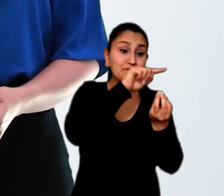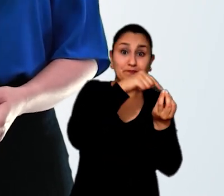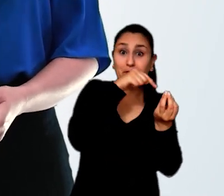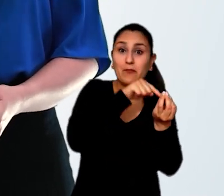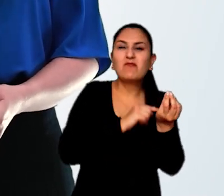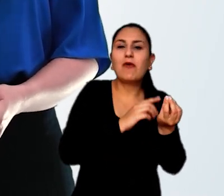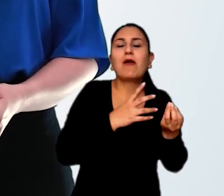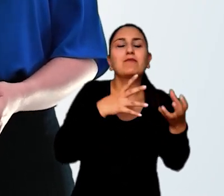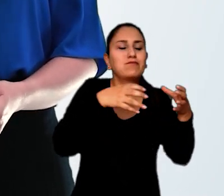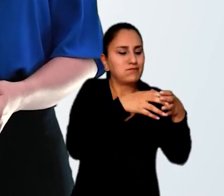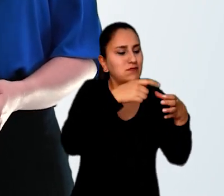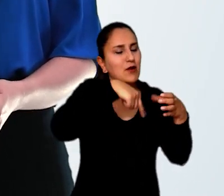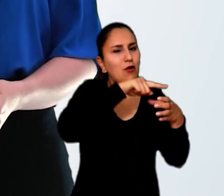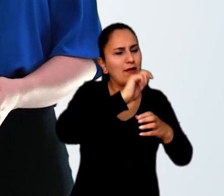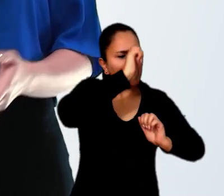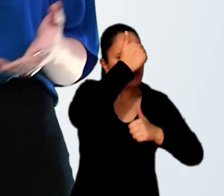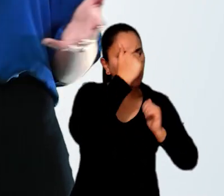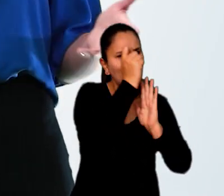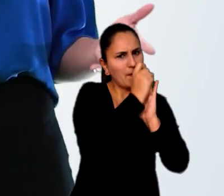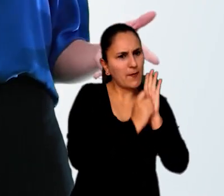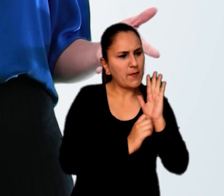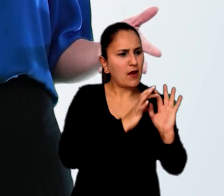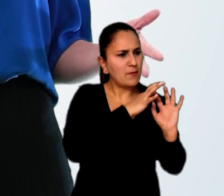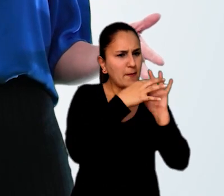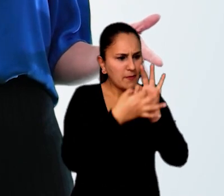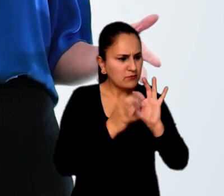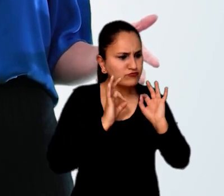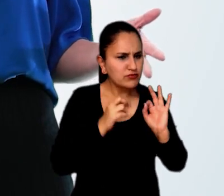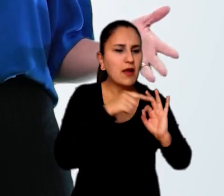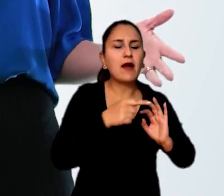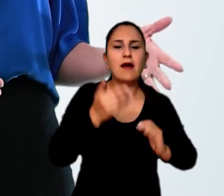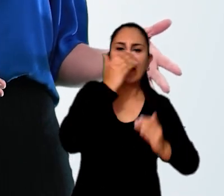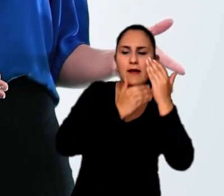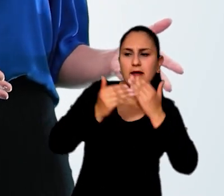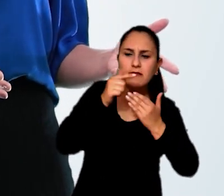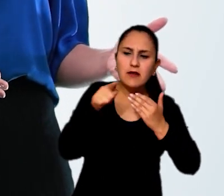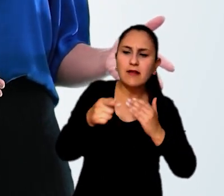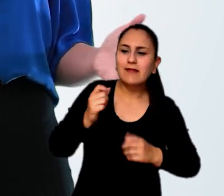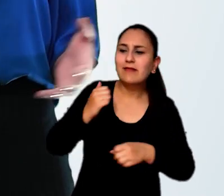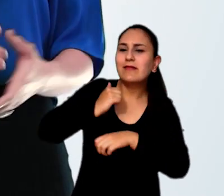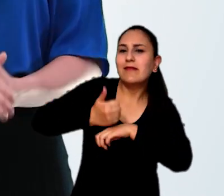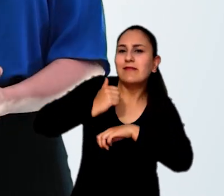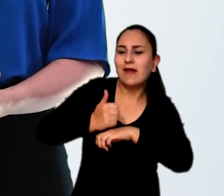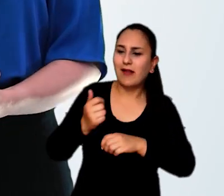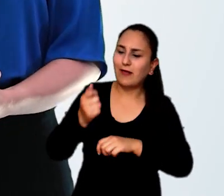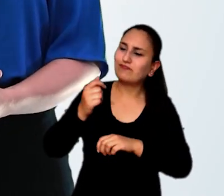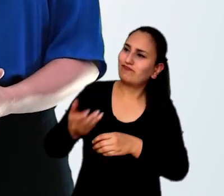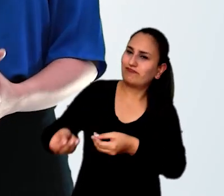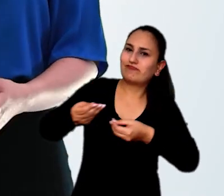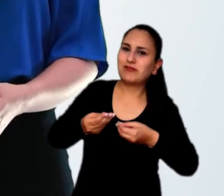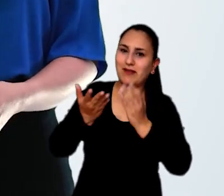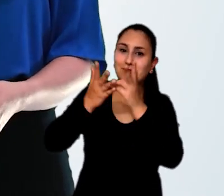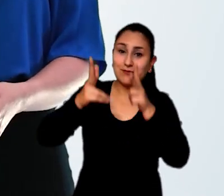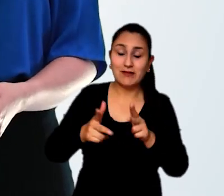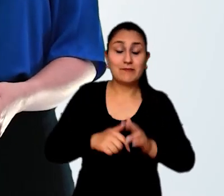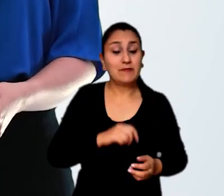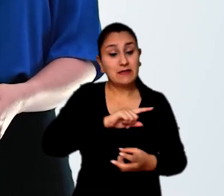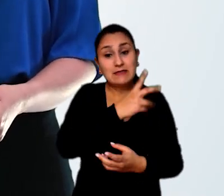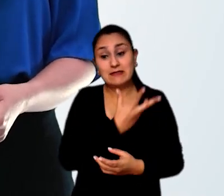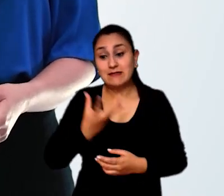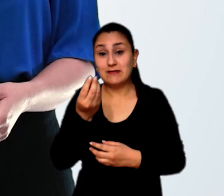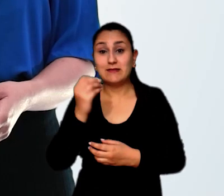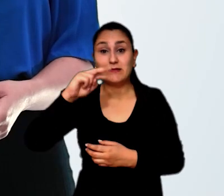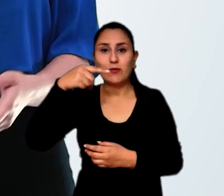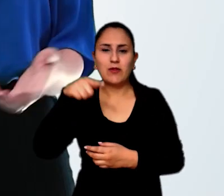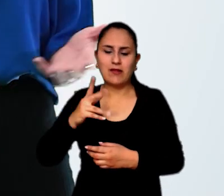un conjunto coherente de criterios predefinidos para valorar el trabajo de un estudiante y la segunda una serie de descripciones